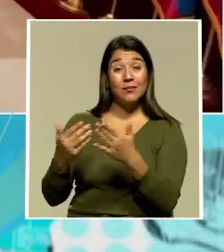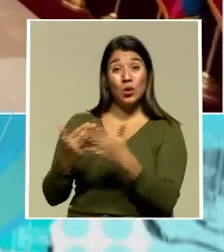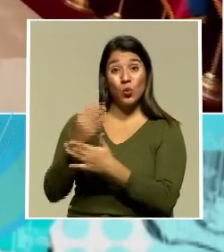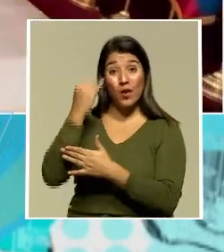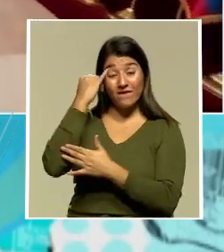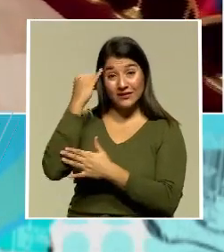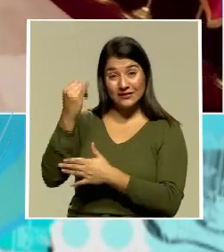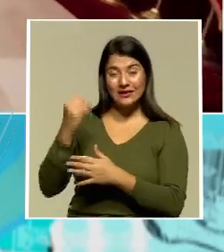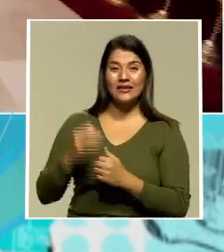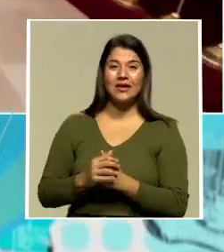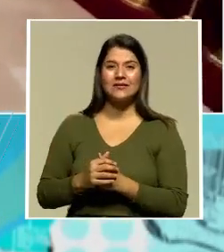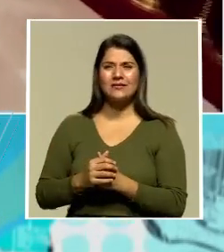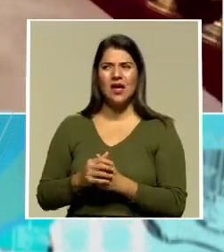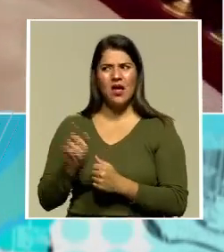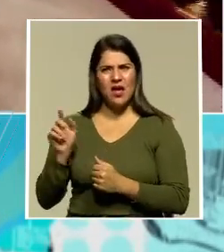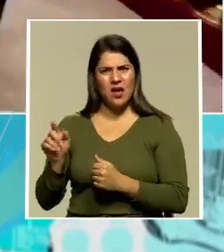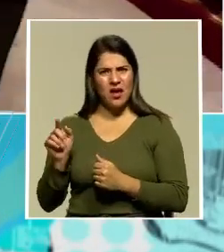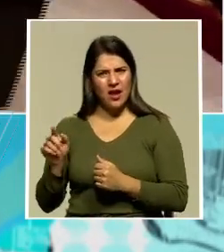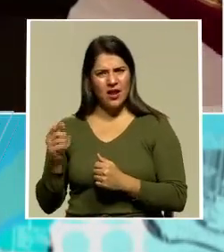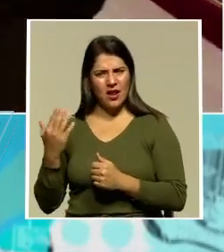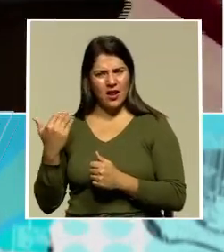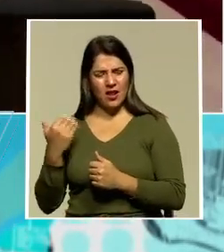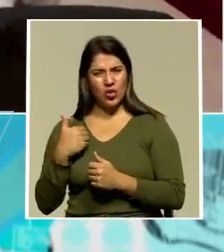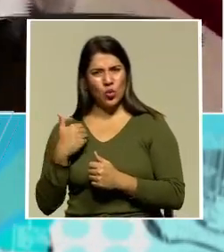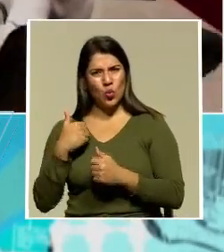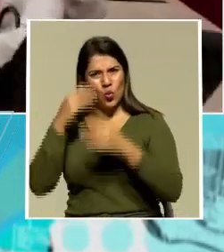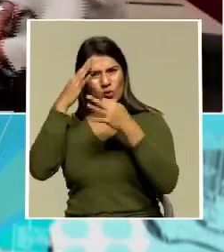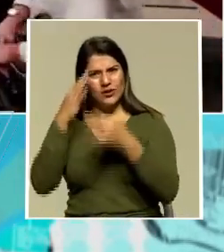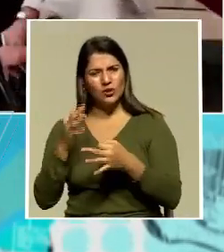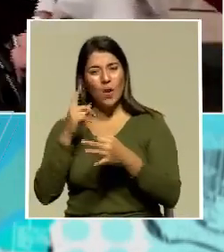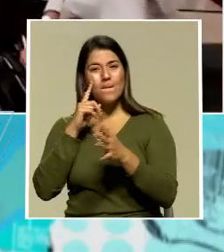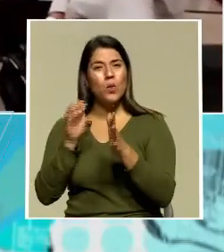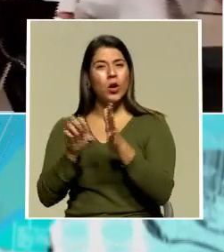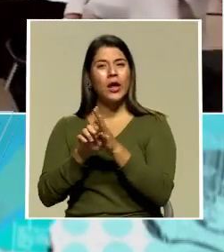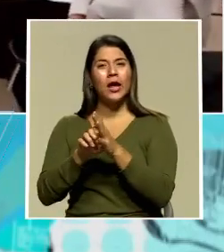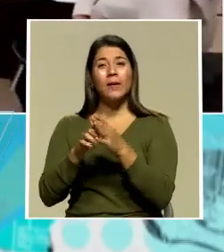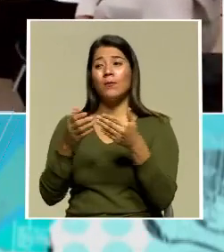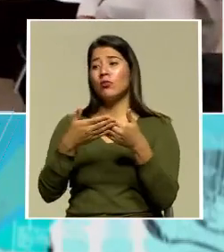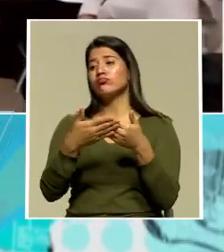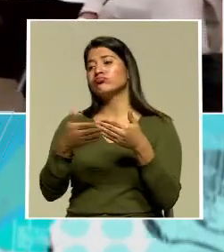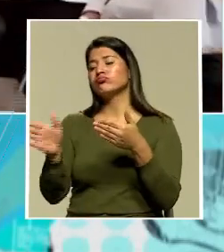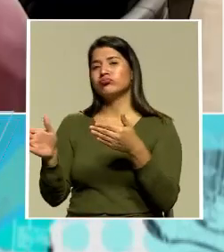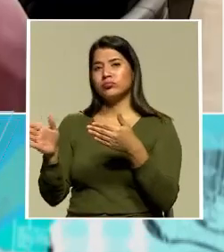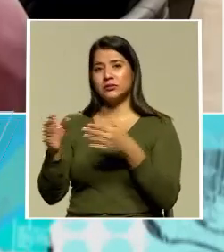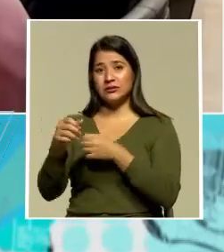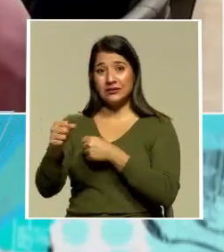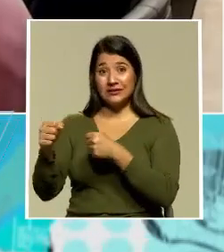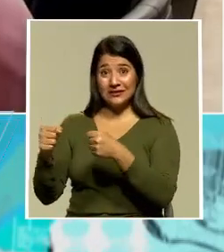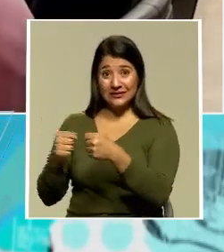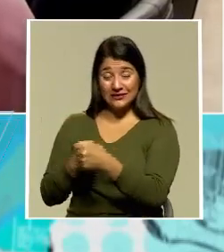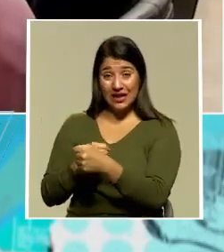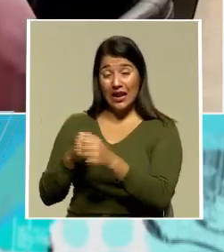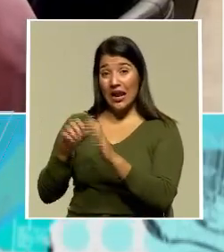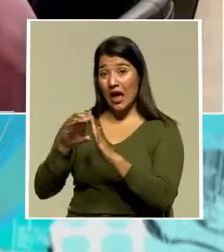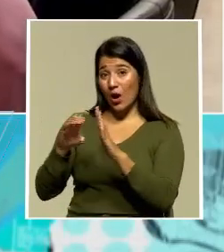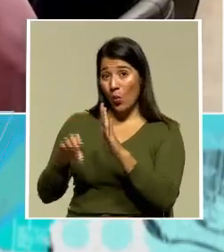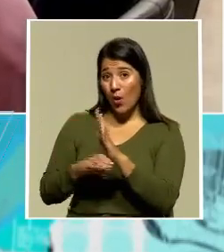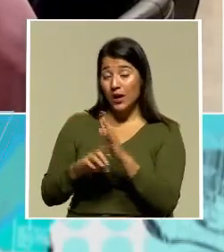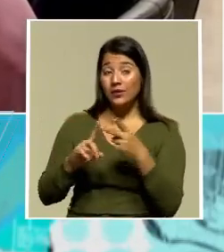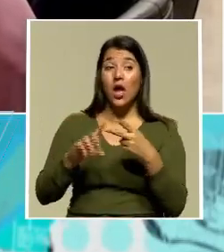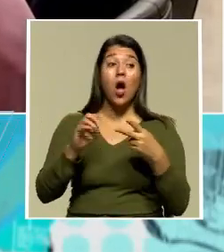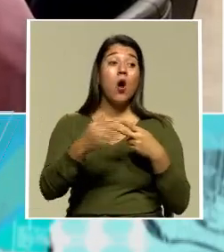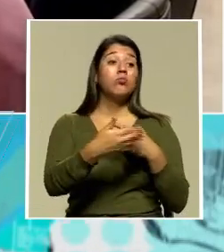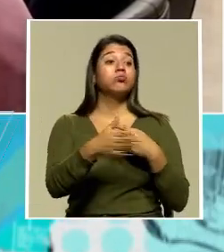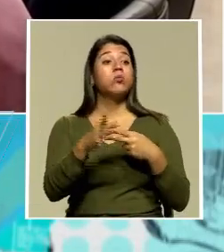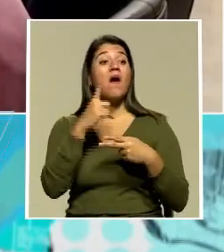Básicamente ha tomado unas decisiones recientemente, como destituir a la Sala de lo Constitucional, el máximo tribunal del país, o destituir al